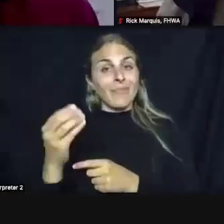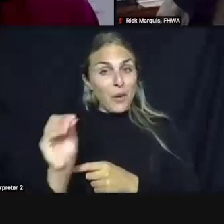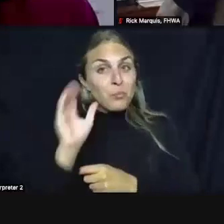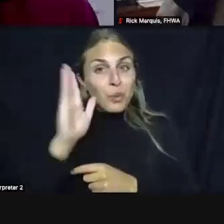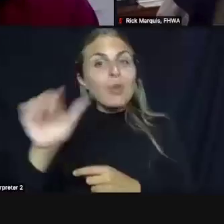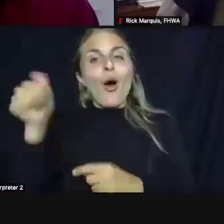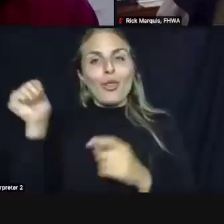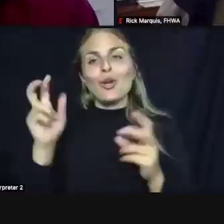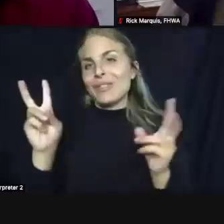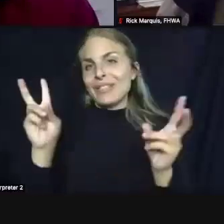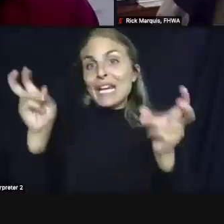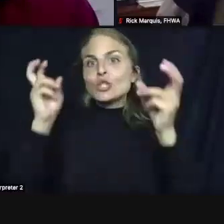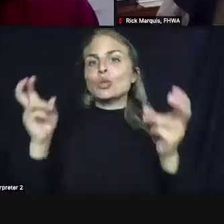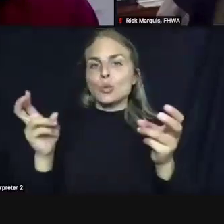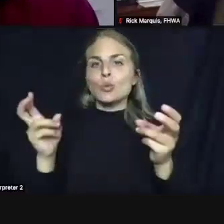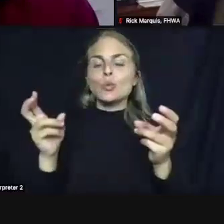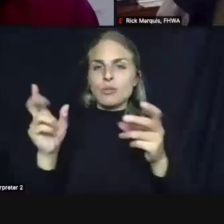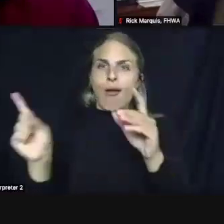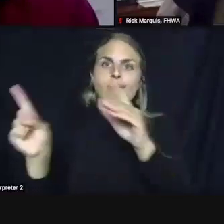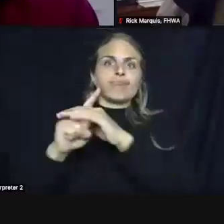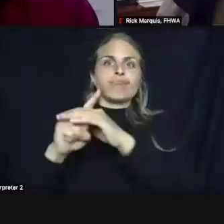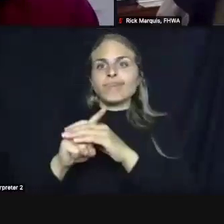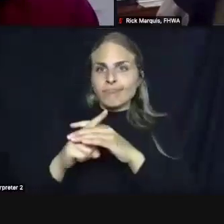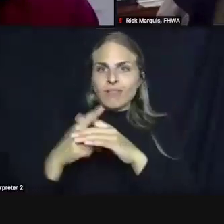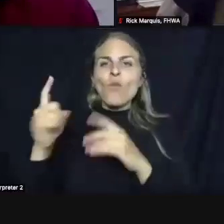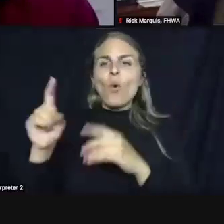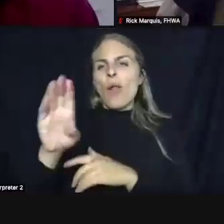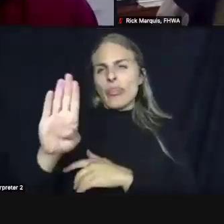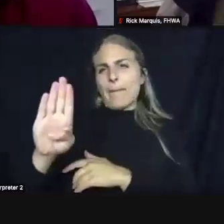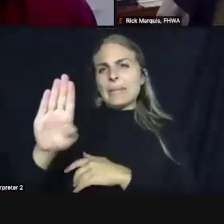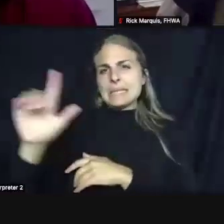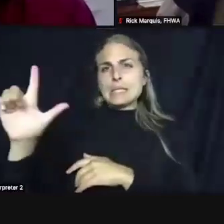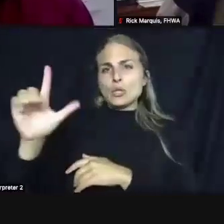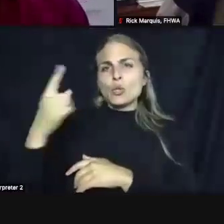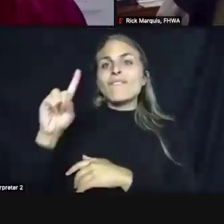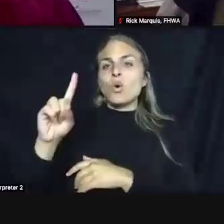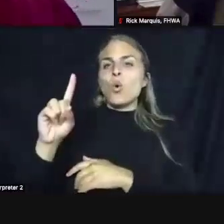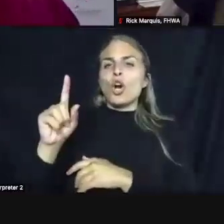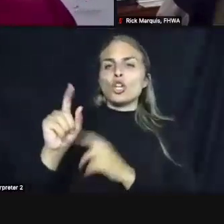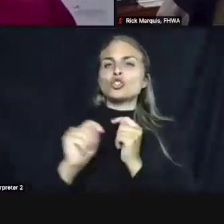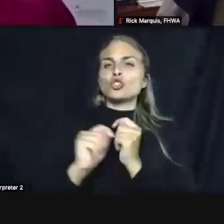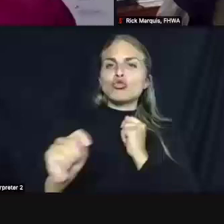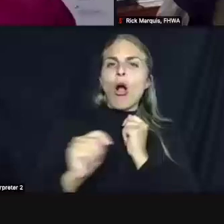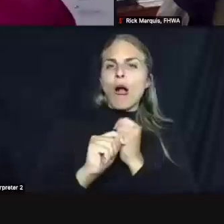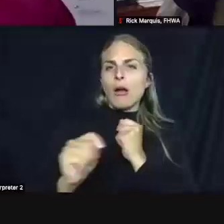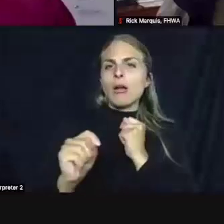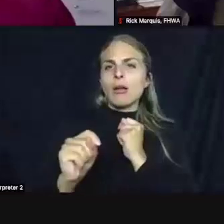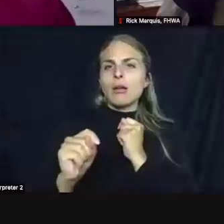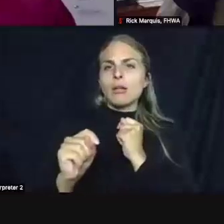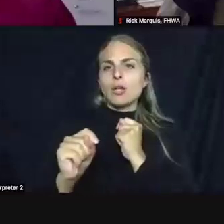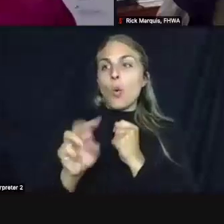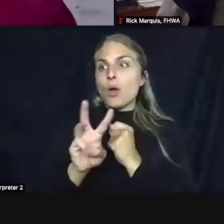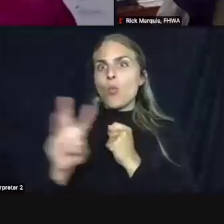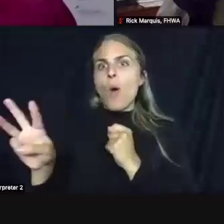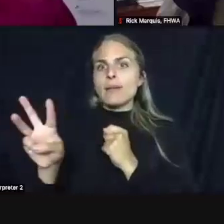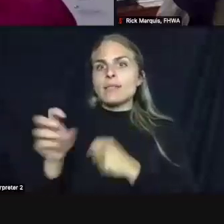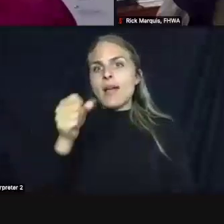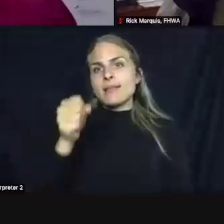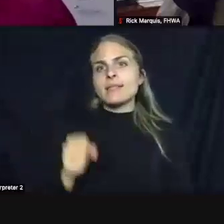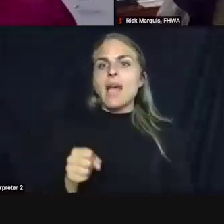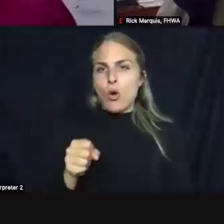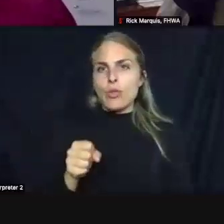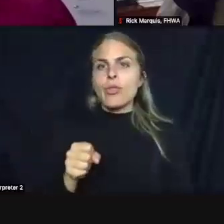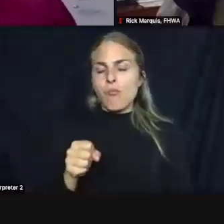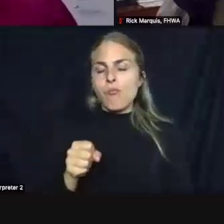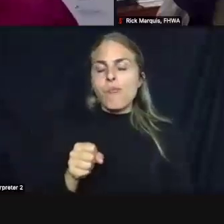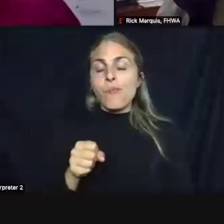Atlas y habrán otros asuntos con el bucle comercial al